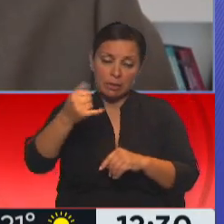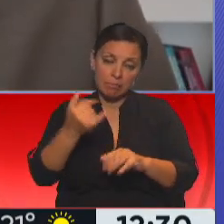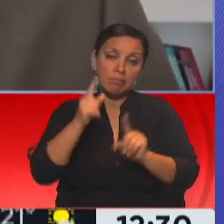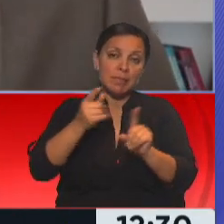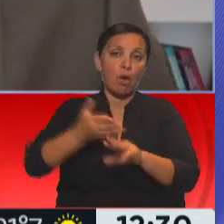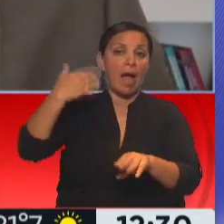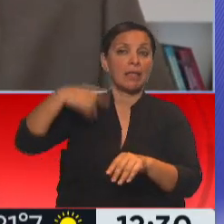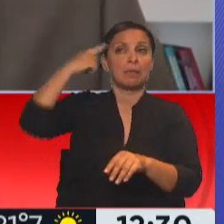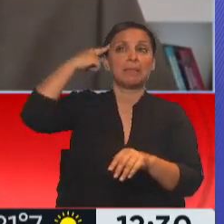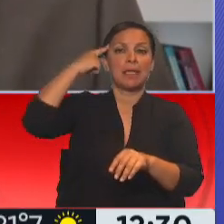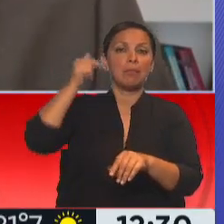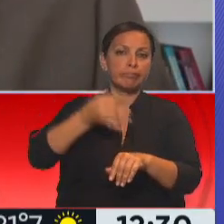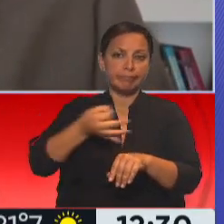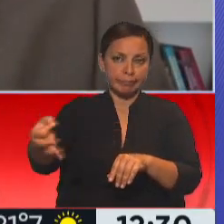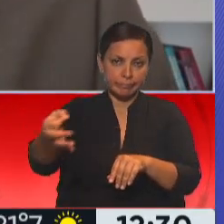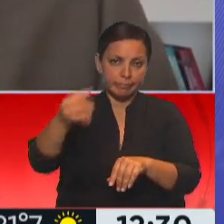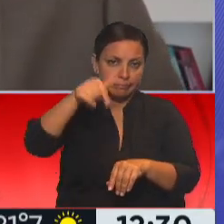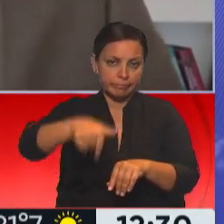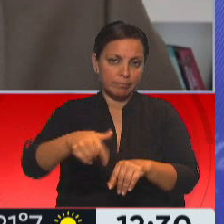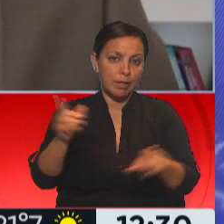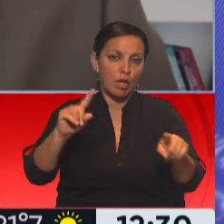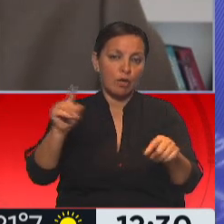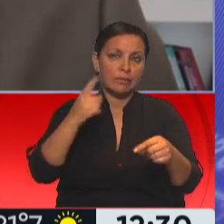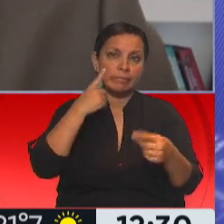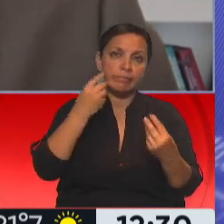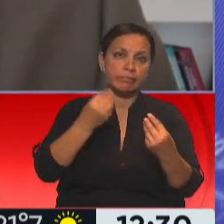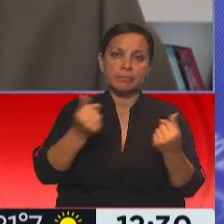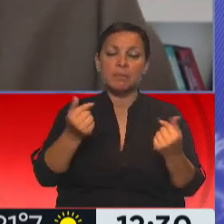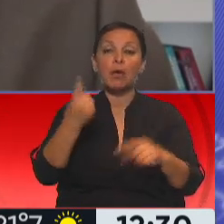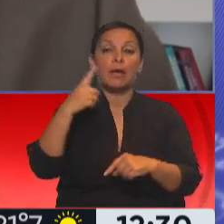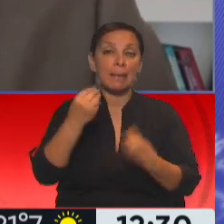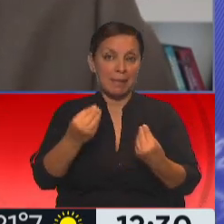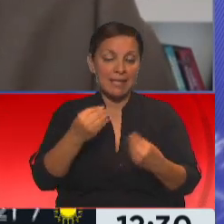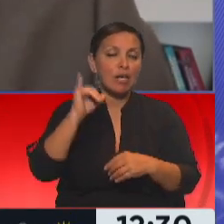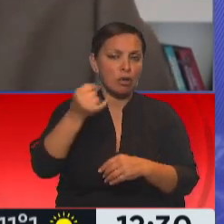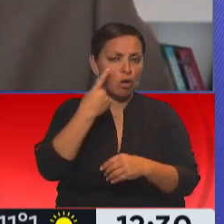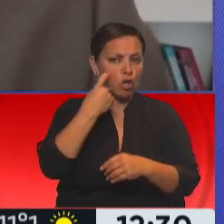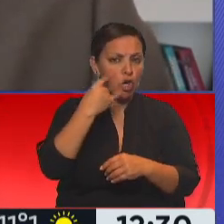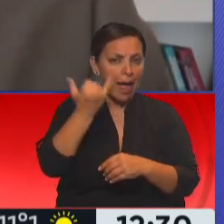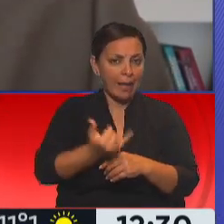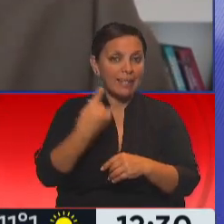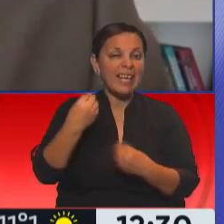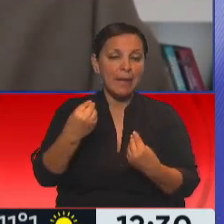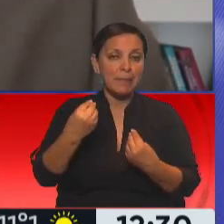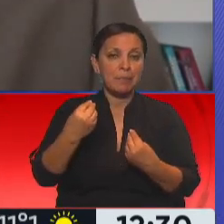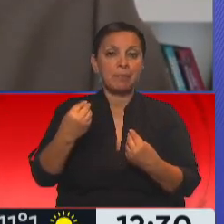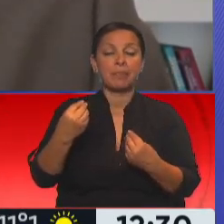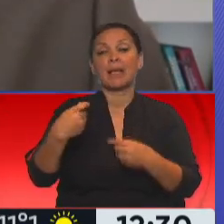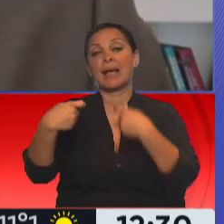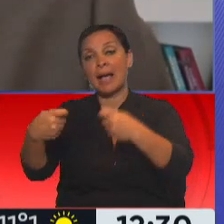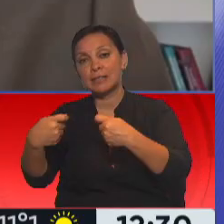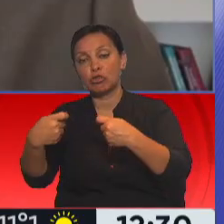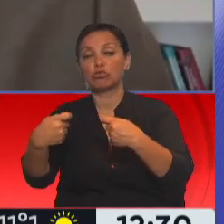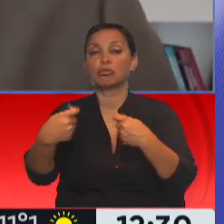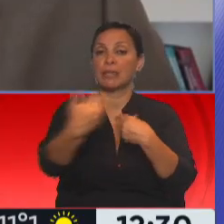a escapar, que no iba a haber una especie de descalabro. Porque cuando vos tenés bien controlado, lo que sí está controlado es el déficit fiscal. No hay déficit fiscal, hay